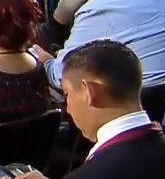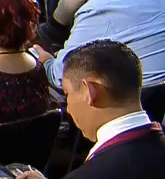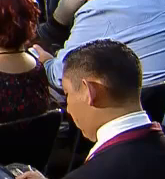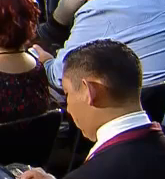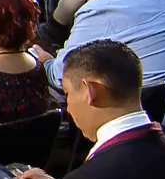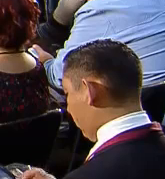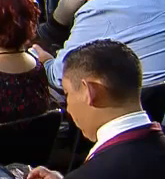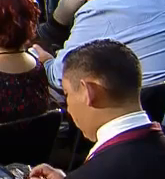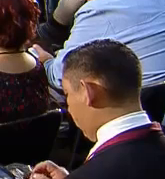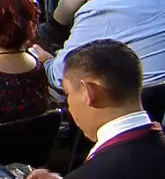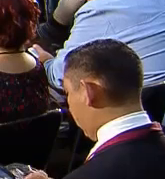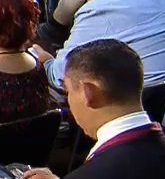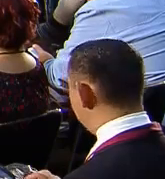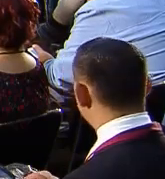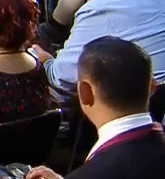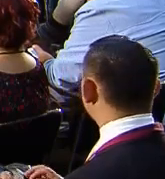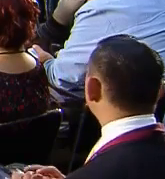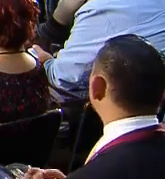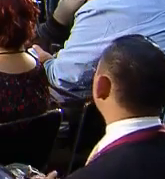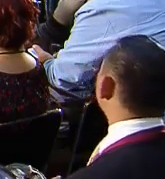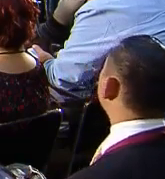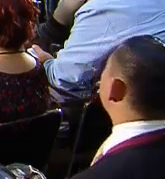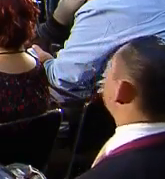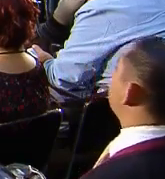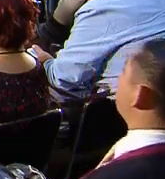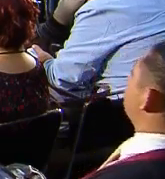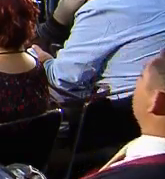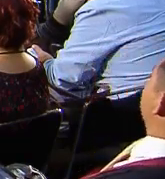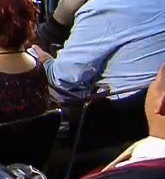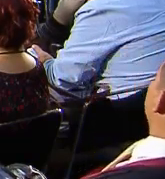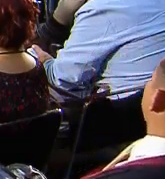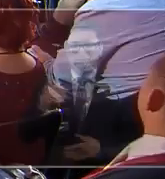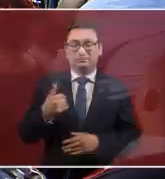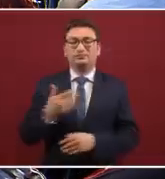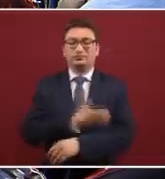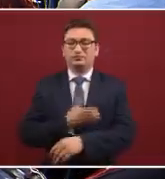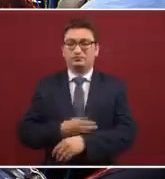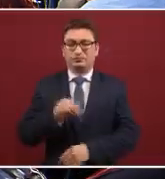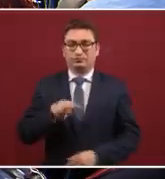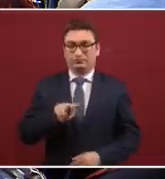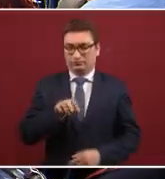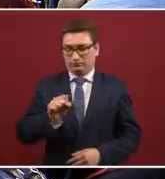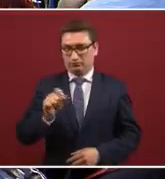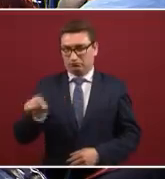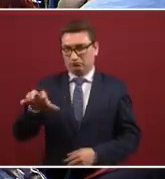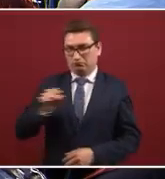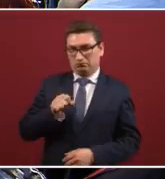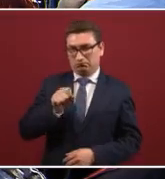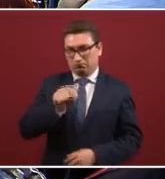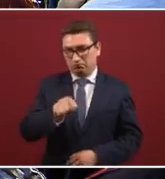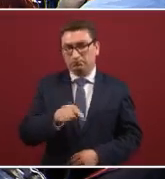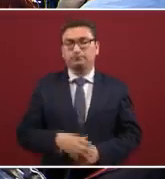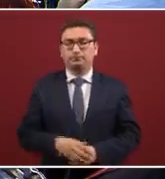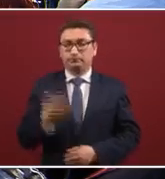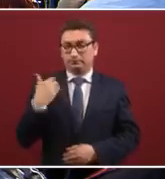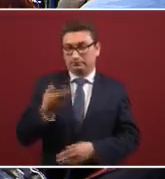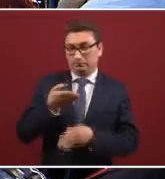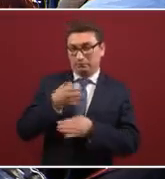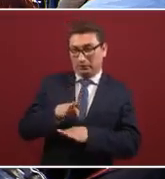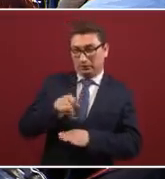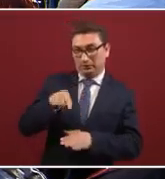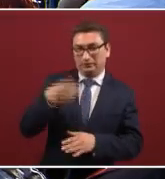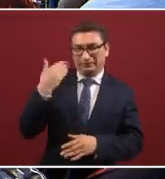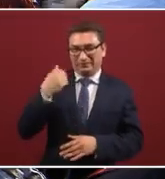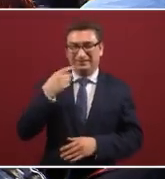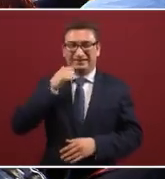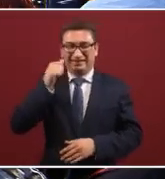De Bloomberg News. Retomar la pregunta de la colega de MBS sobre esta estimación del Banco Central que se dio a conocer